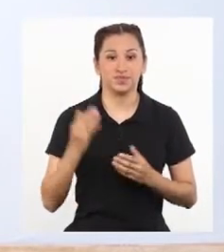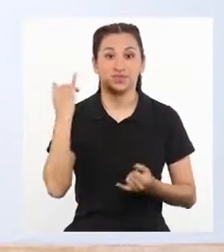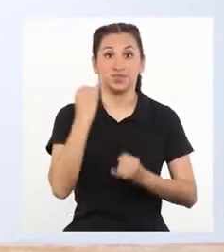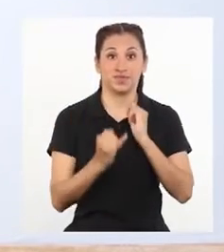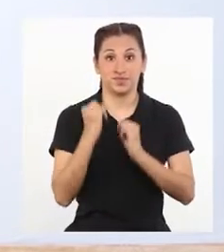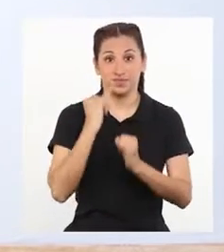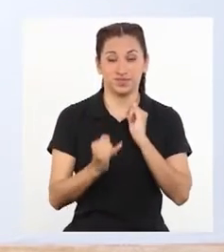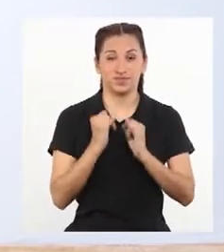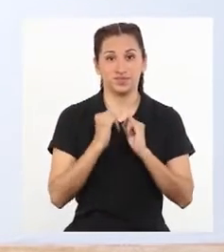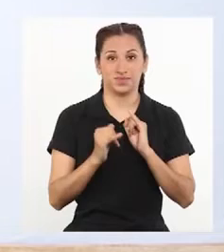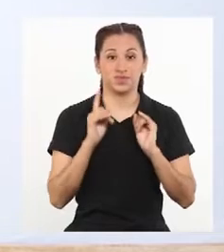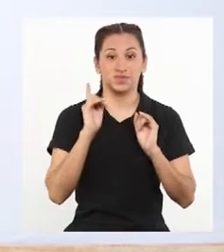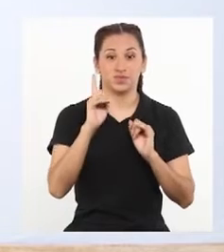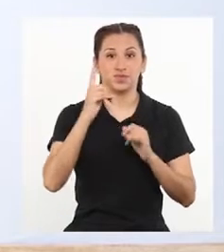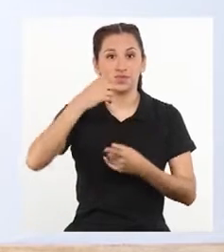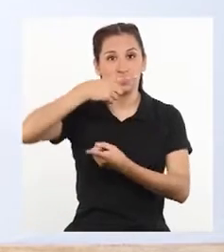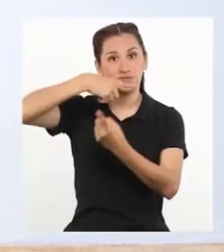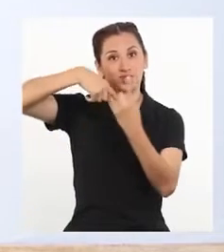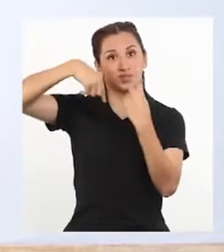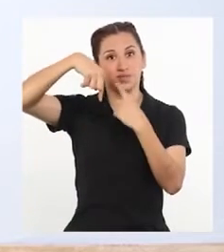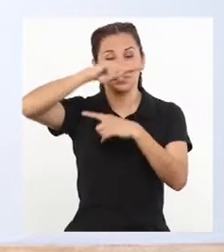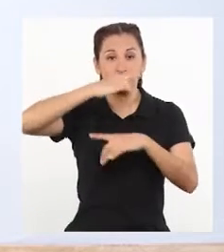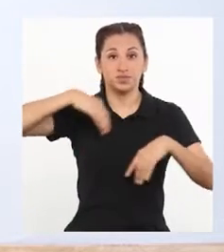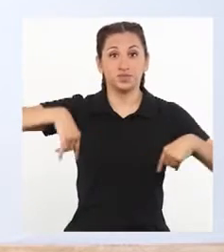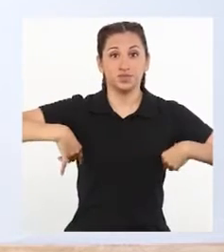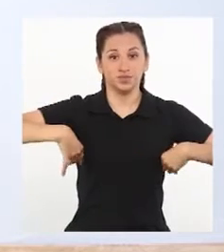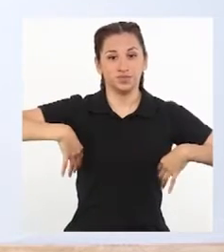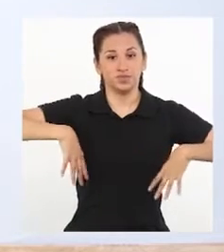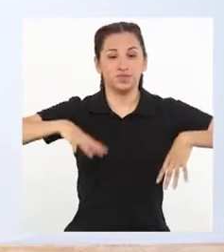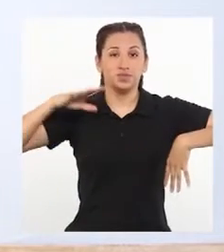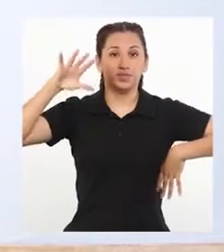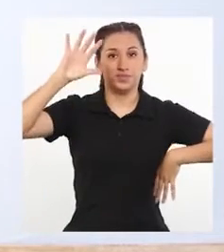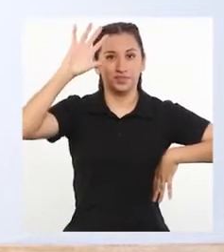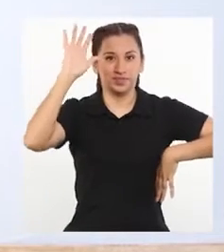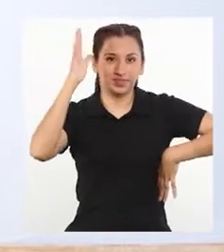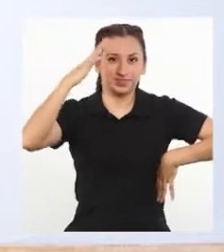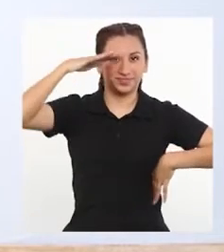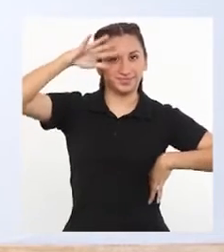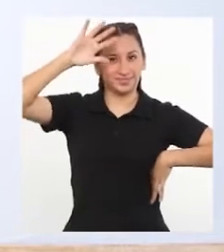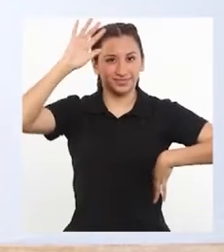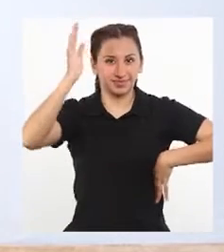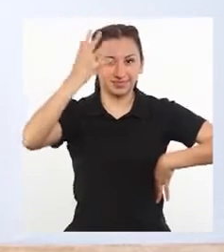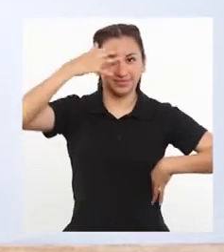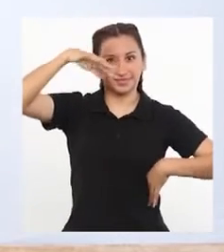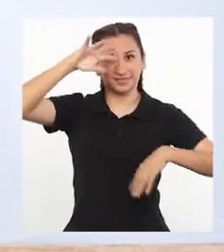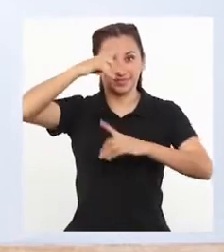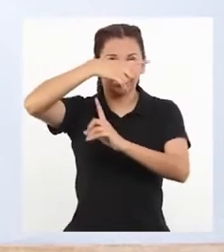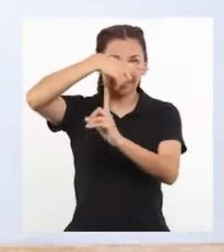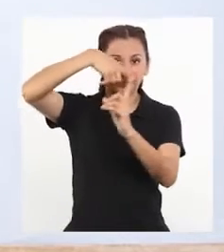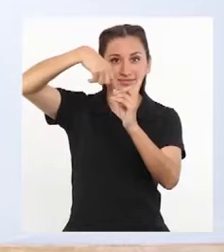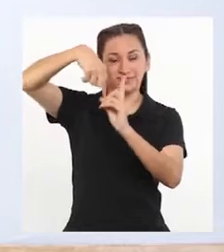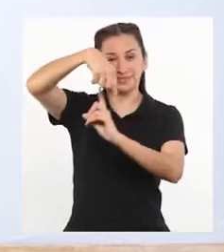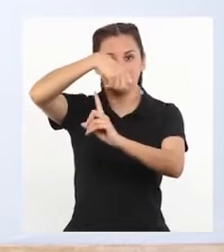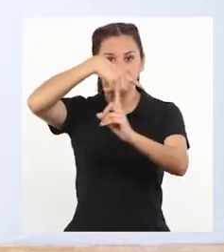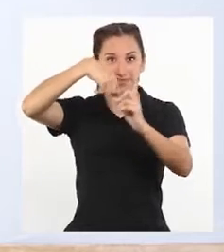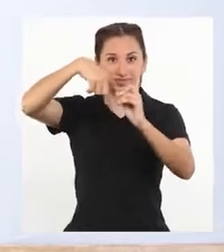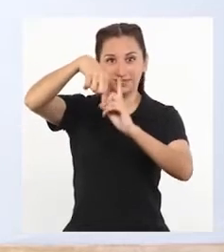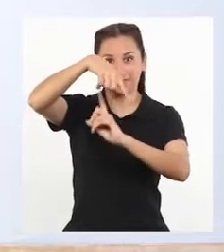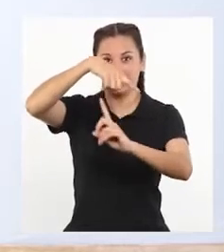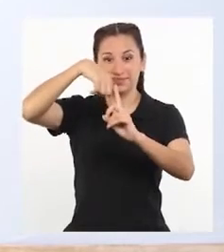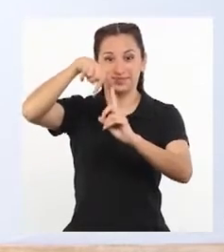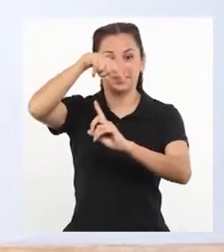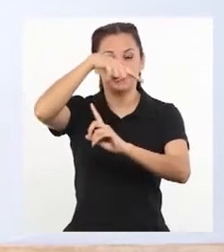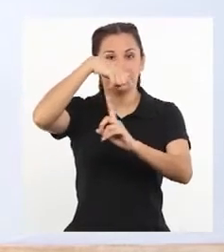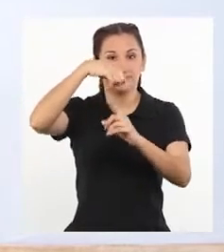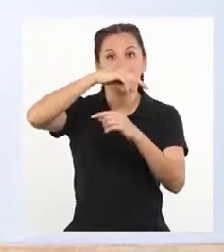Y vamos a terminar con una vuelta. Mano en la cadera y mano arriba. Meneo, meneo, meneo